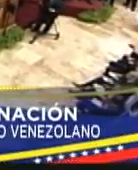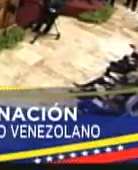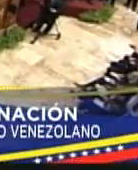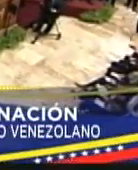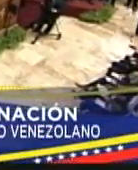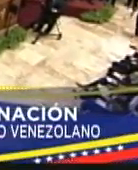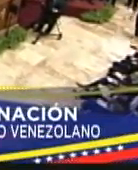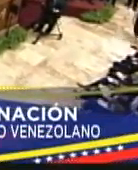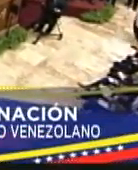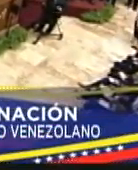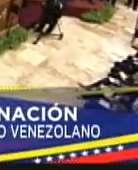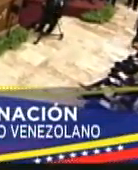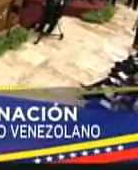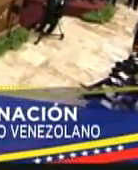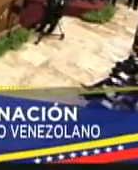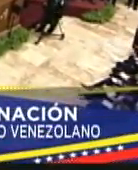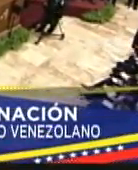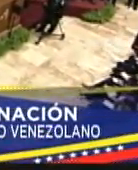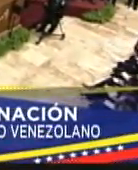naguará